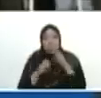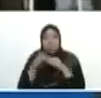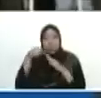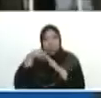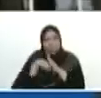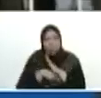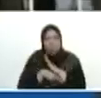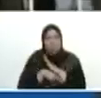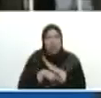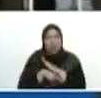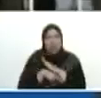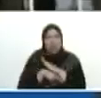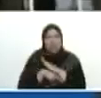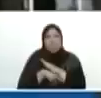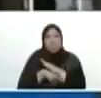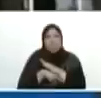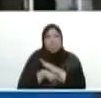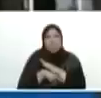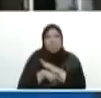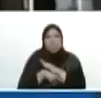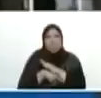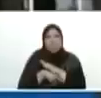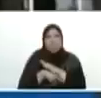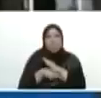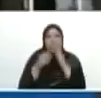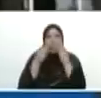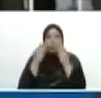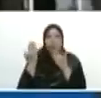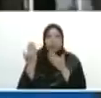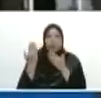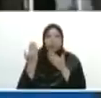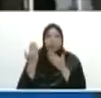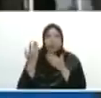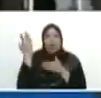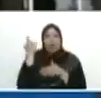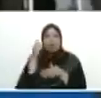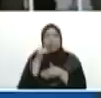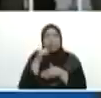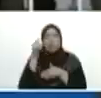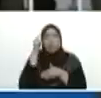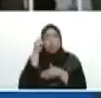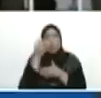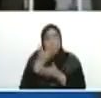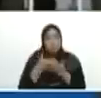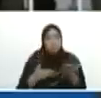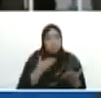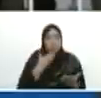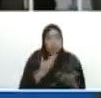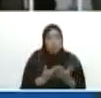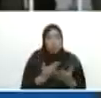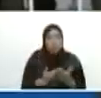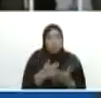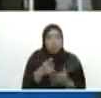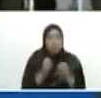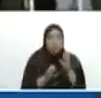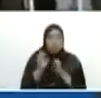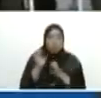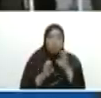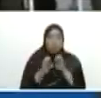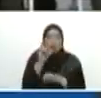profundidad que llegó a mis manos Hace unos días y he elaborado